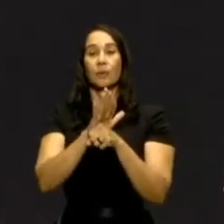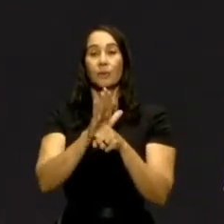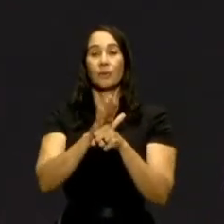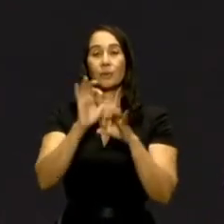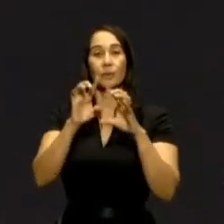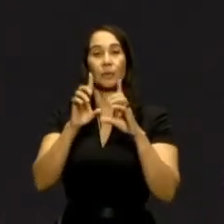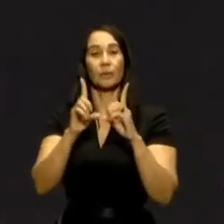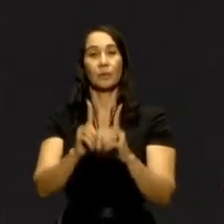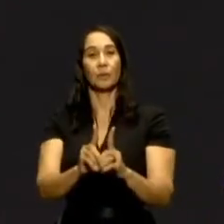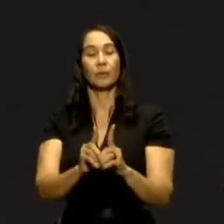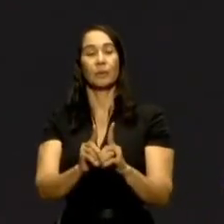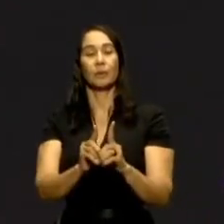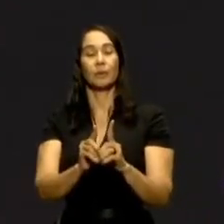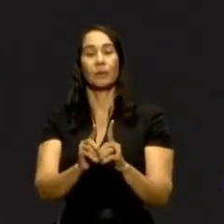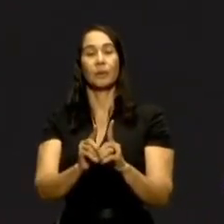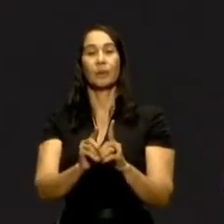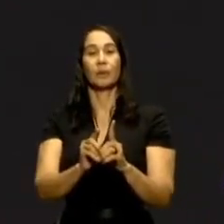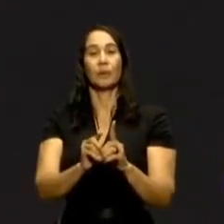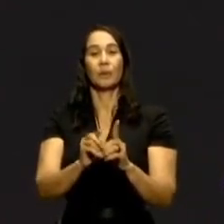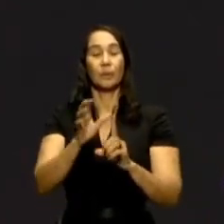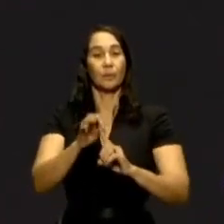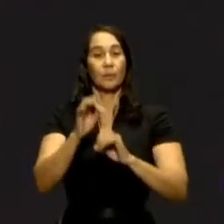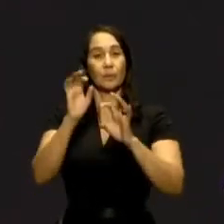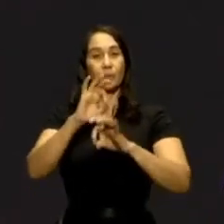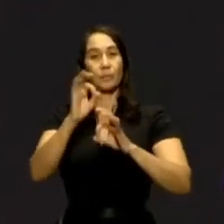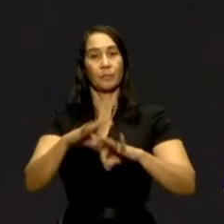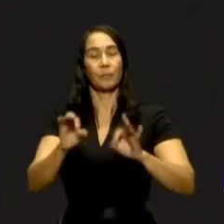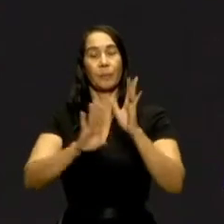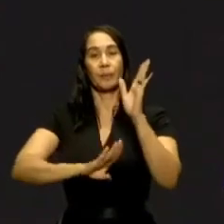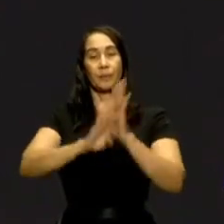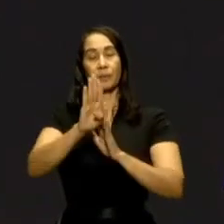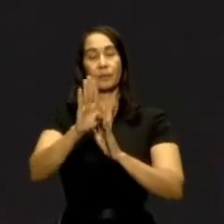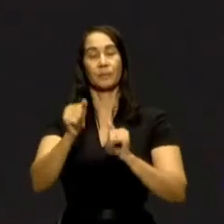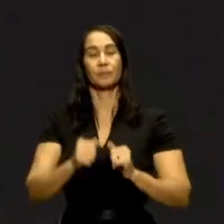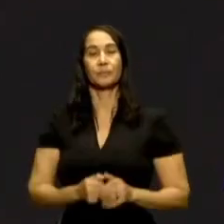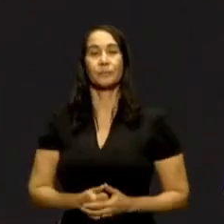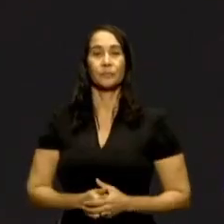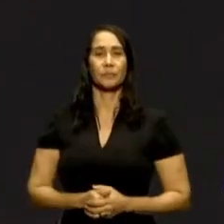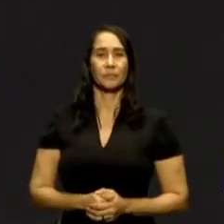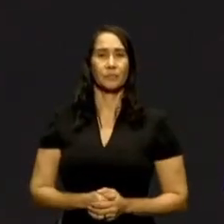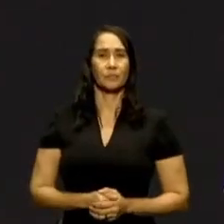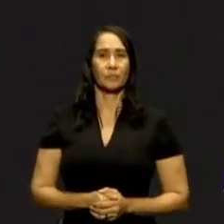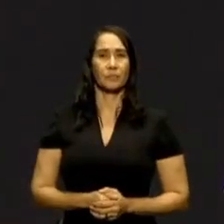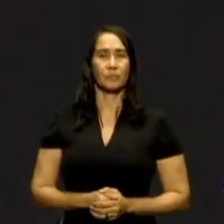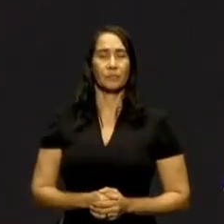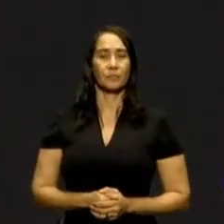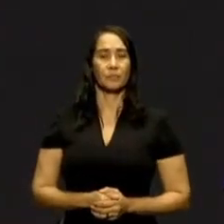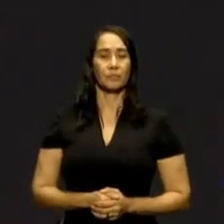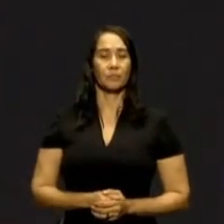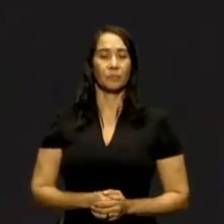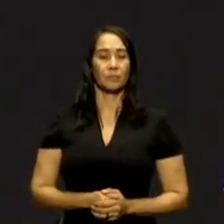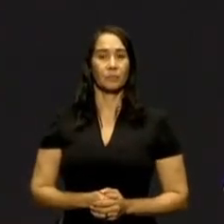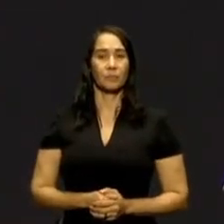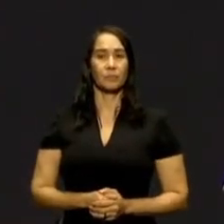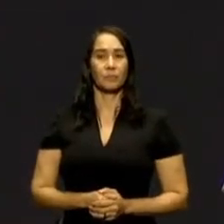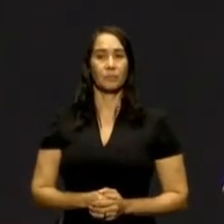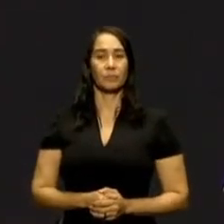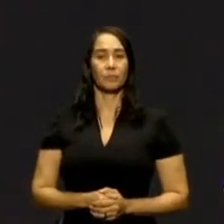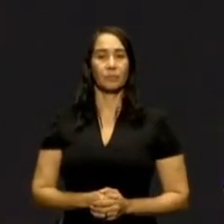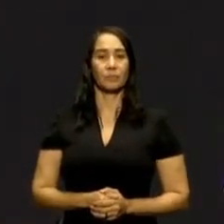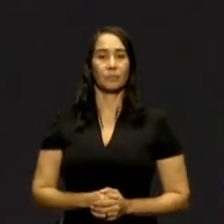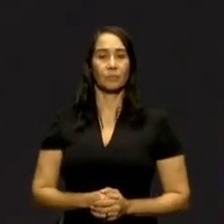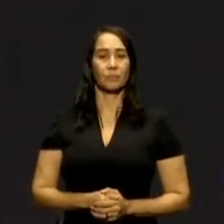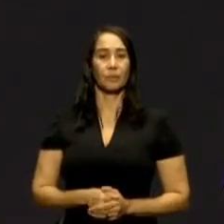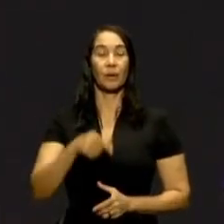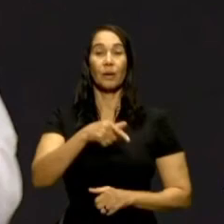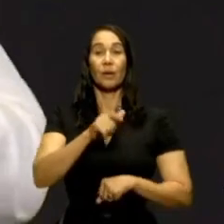la educación como pilar fundamental para el desarrollo de nuestra sociedad. Este informe debe servir como